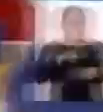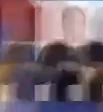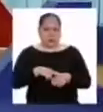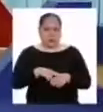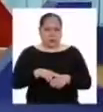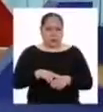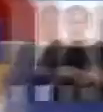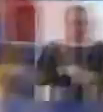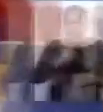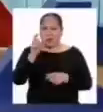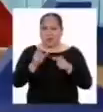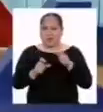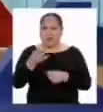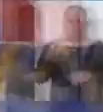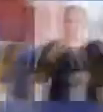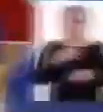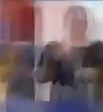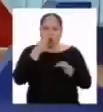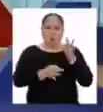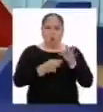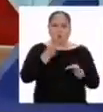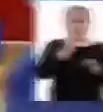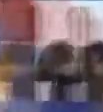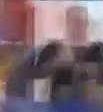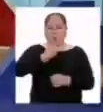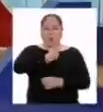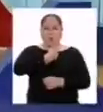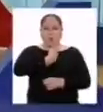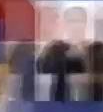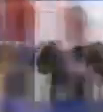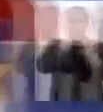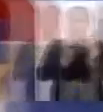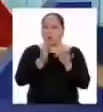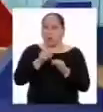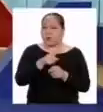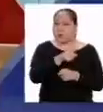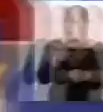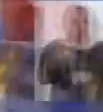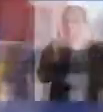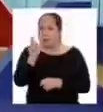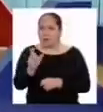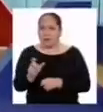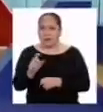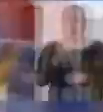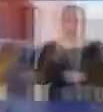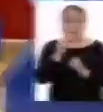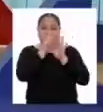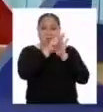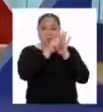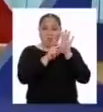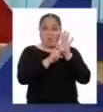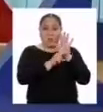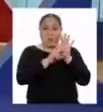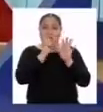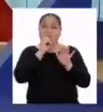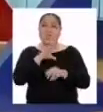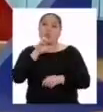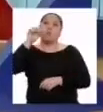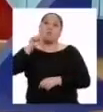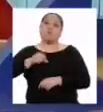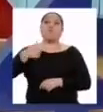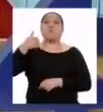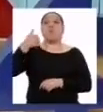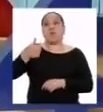personas nos juzgamos mucho a nosotras mismas y a los otros también. Hay una norma sobre lo que está bien y es una